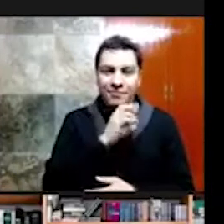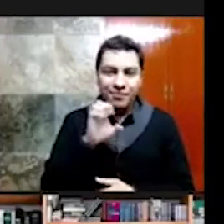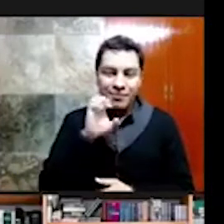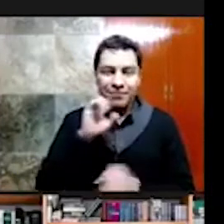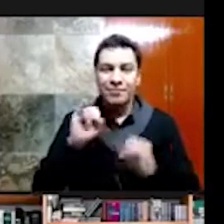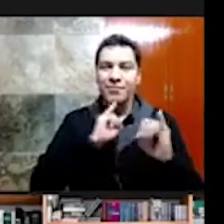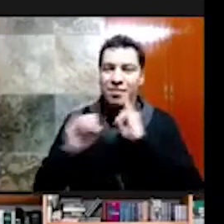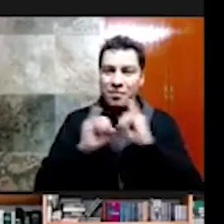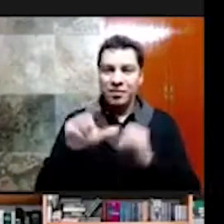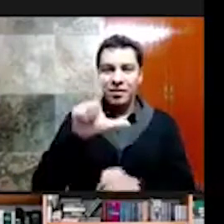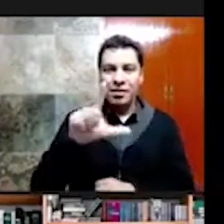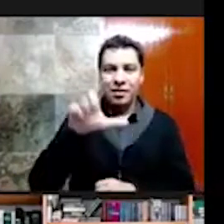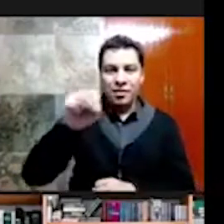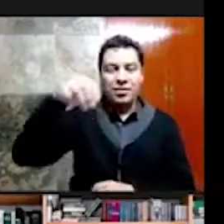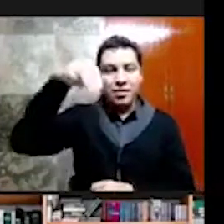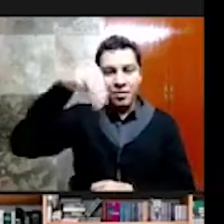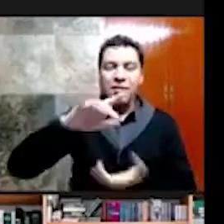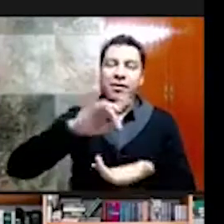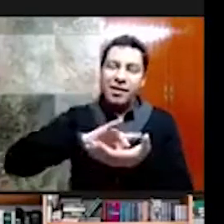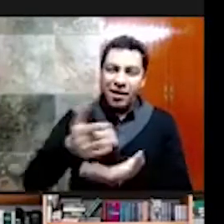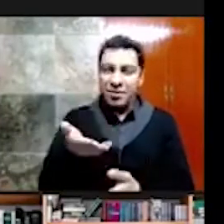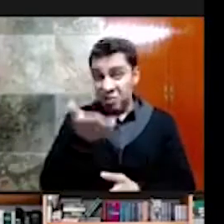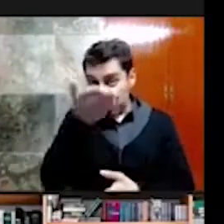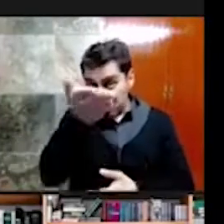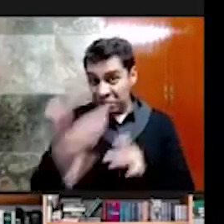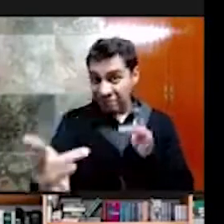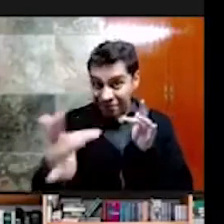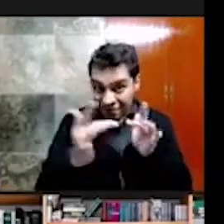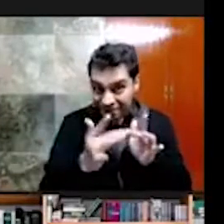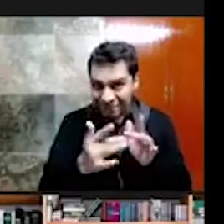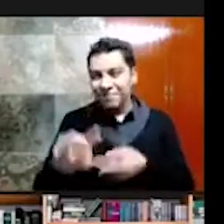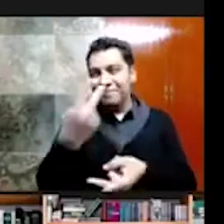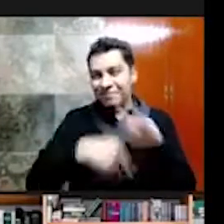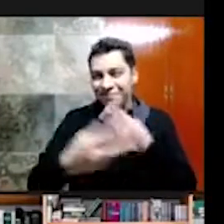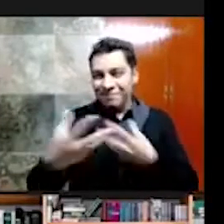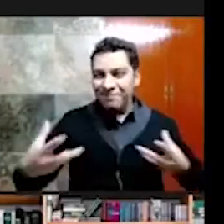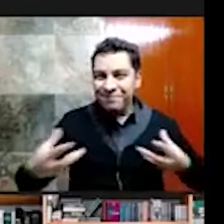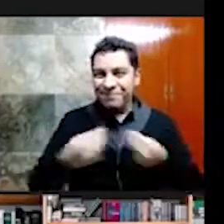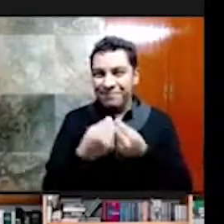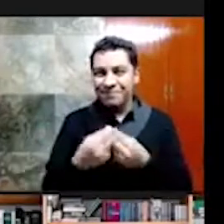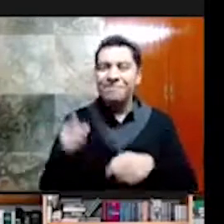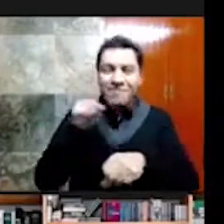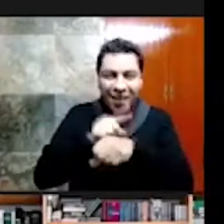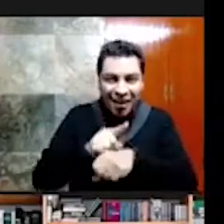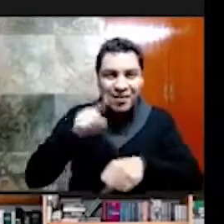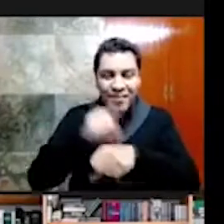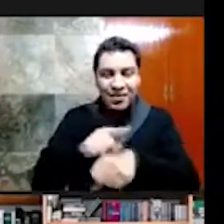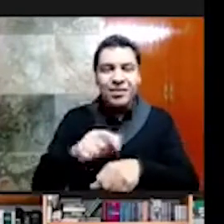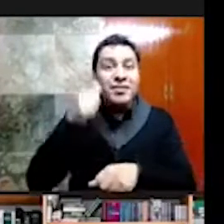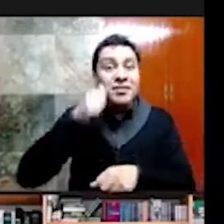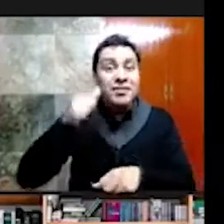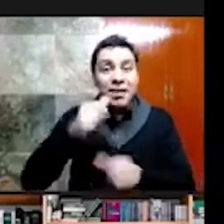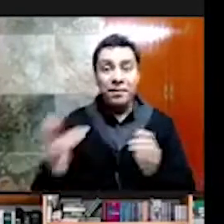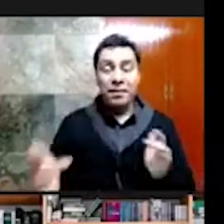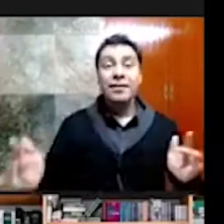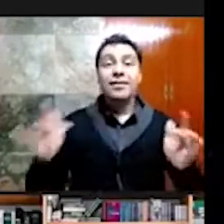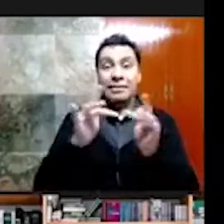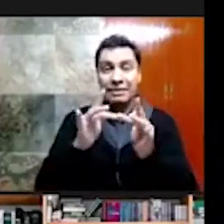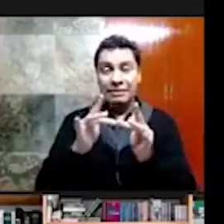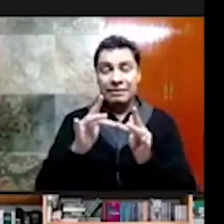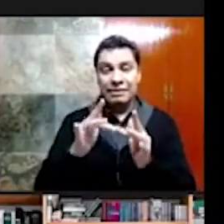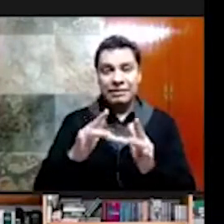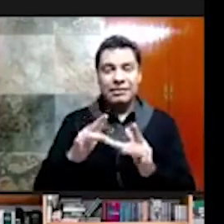traducción de lengua mexicana. Y gracias a ustedes por acompañarnos día con día, por estar siempre presentes con nosotros en nuestros